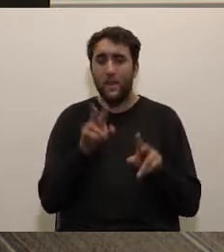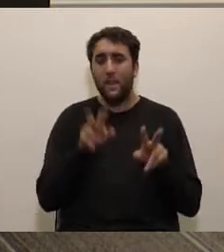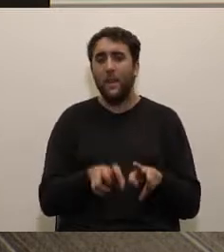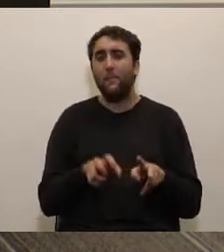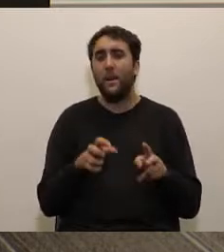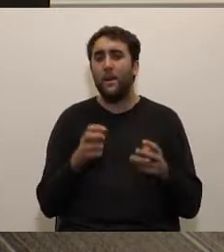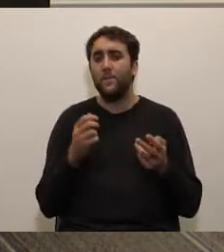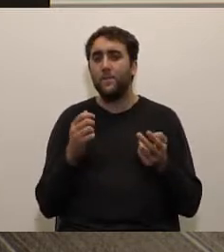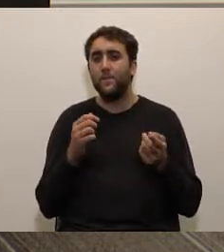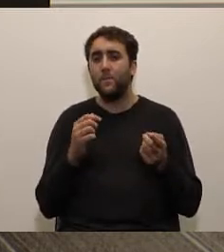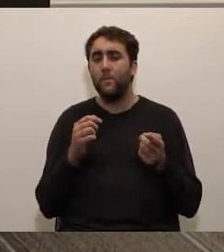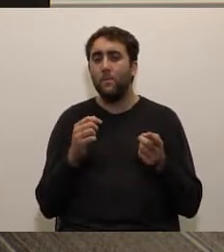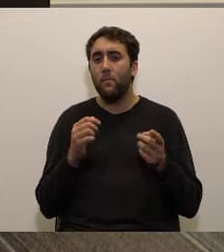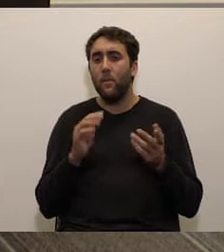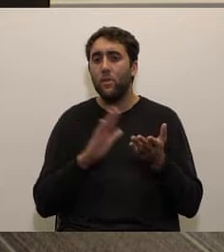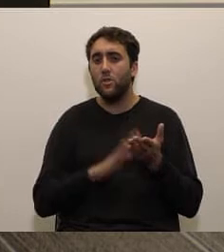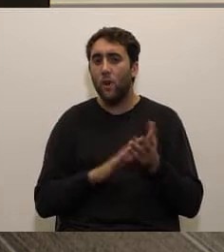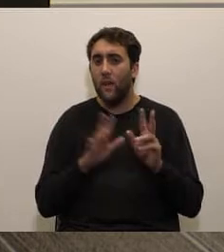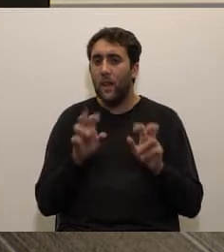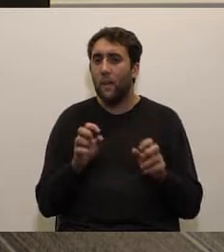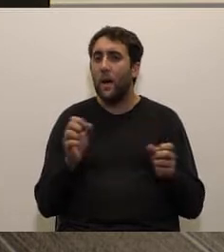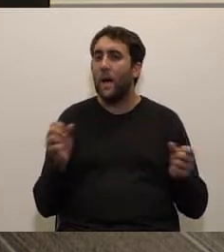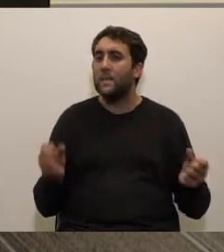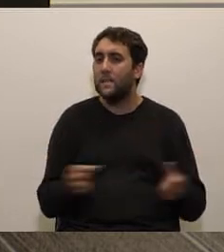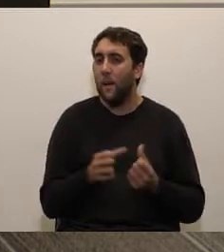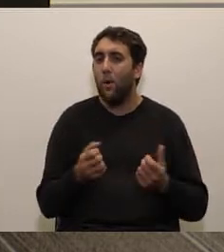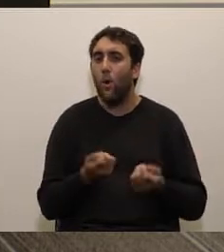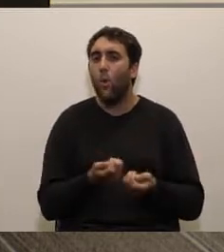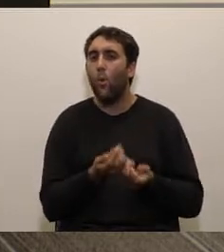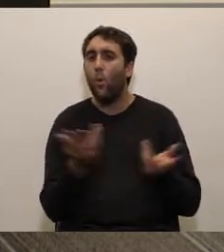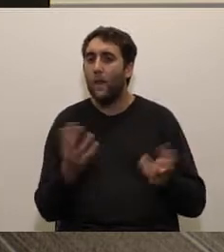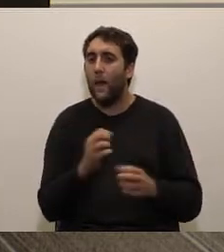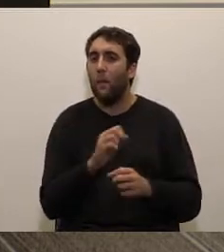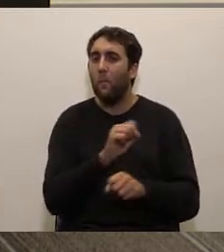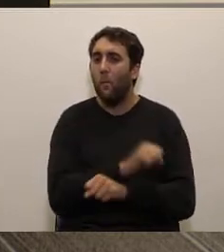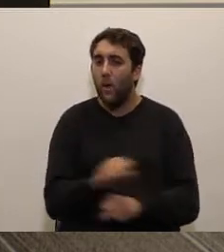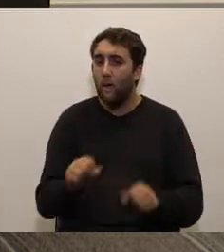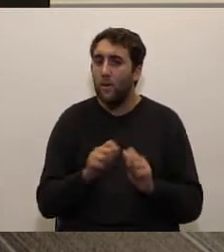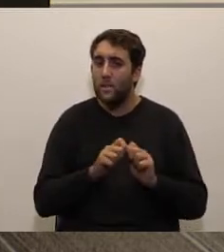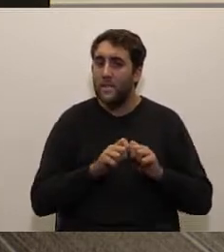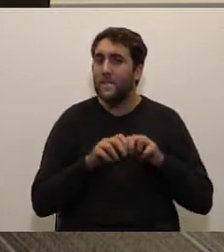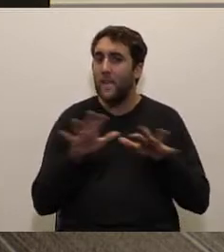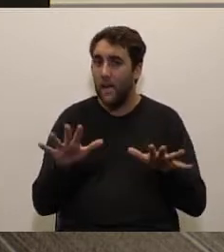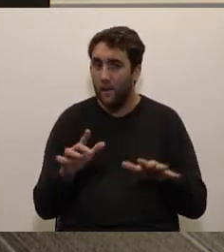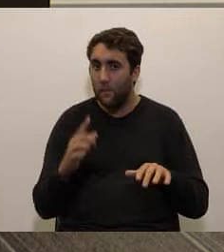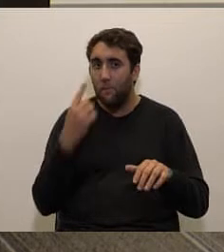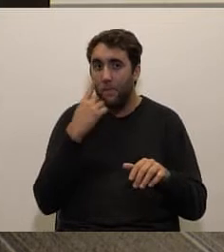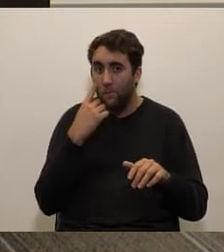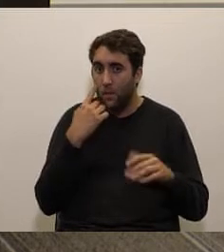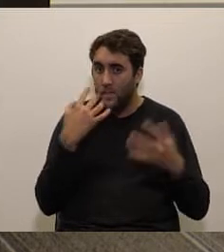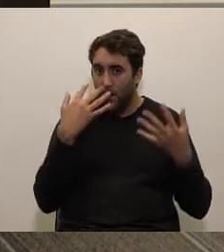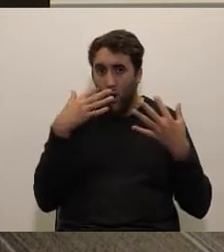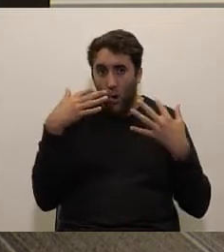tiene que ver con esto, a qué tantas personas podemos llegar y si efectivamente se